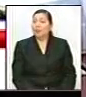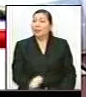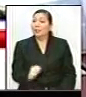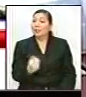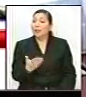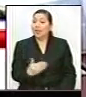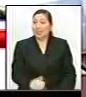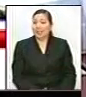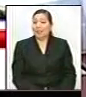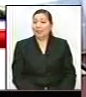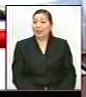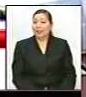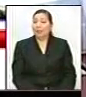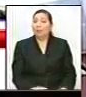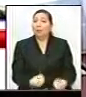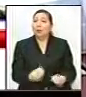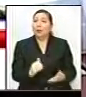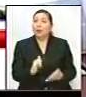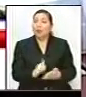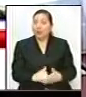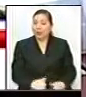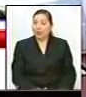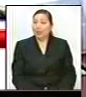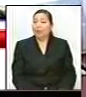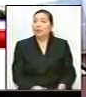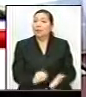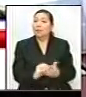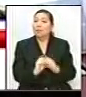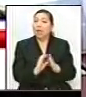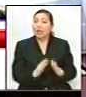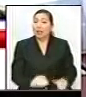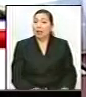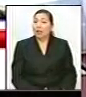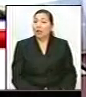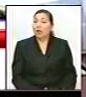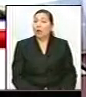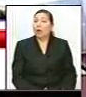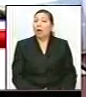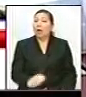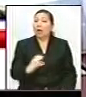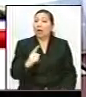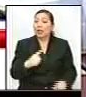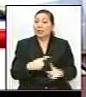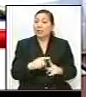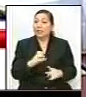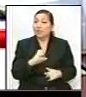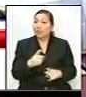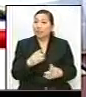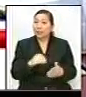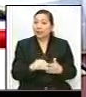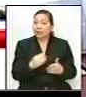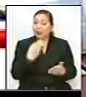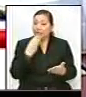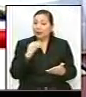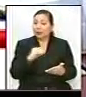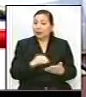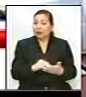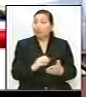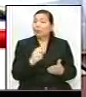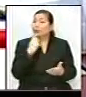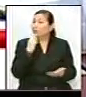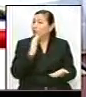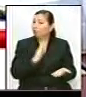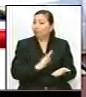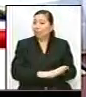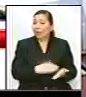habido, porque es claro que Adolfo Castillo ha admitido que ha cometido